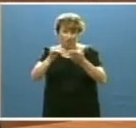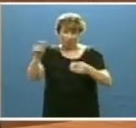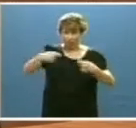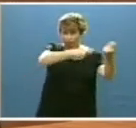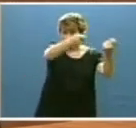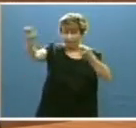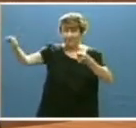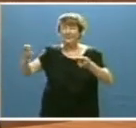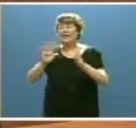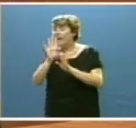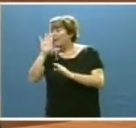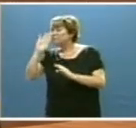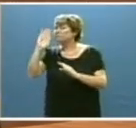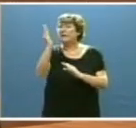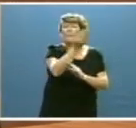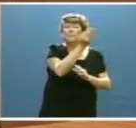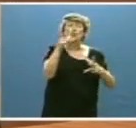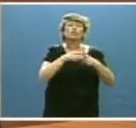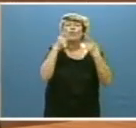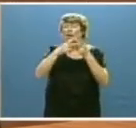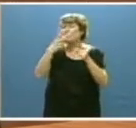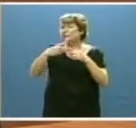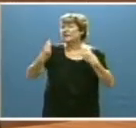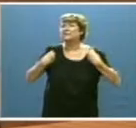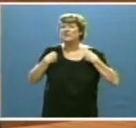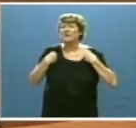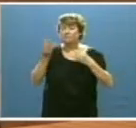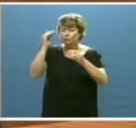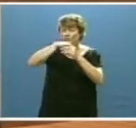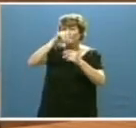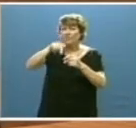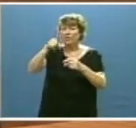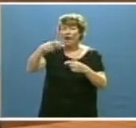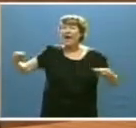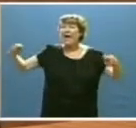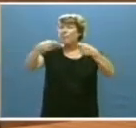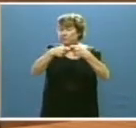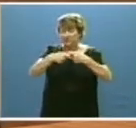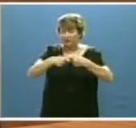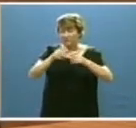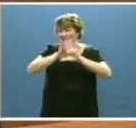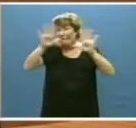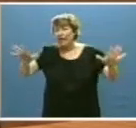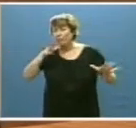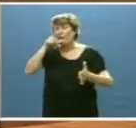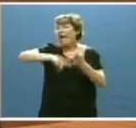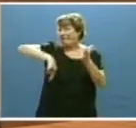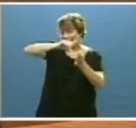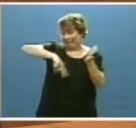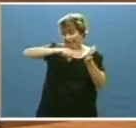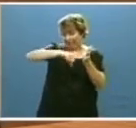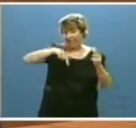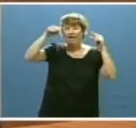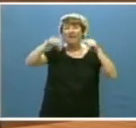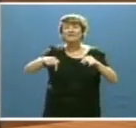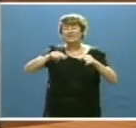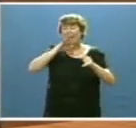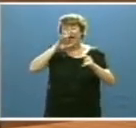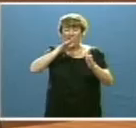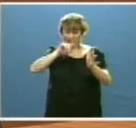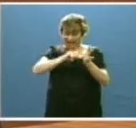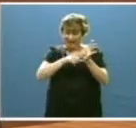el giro social de las políticas de vivienda ha incluido también una apuesta decidida por el alquiler en esta legislatura vamos a